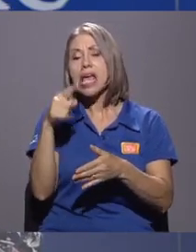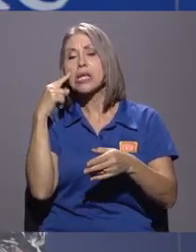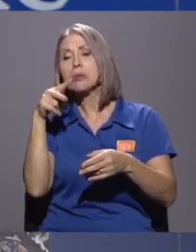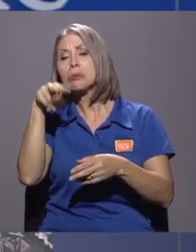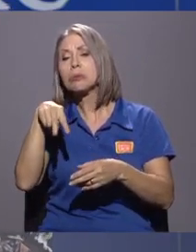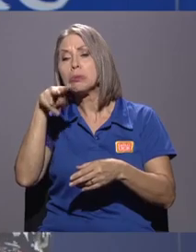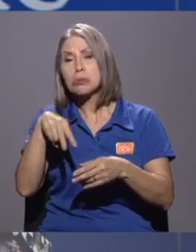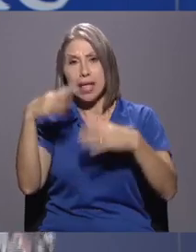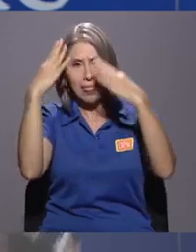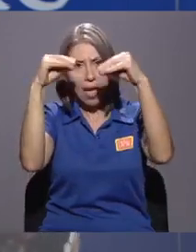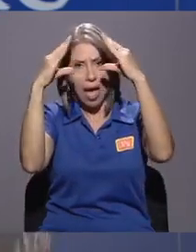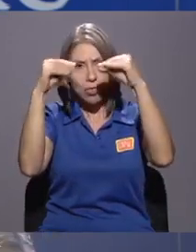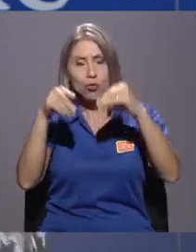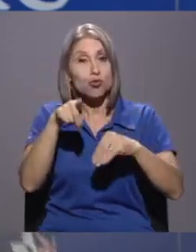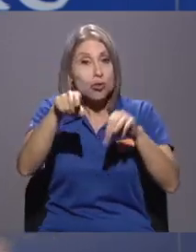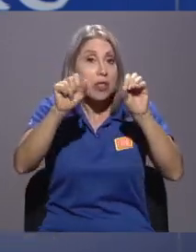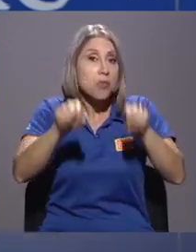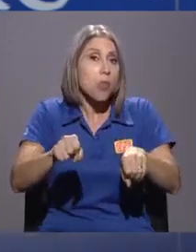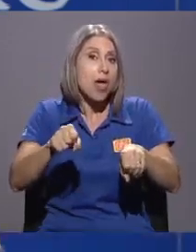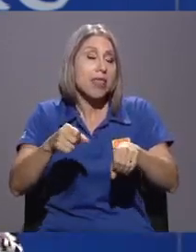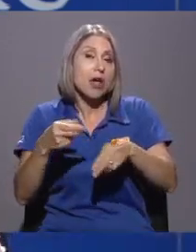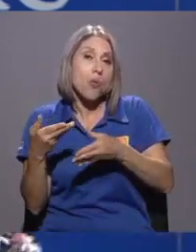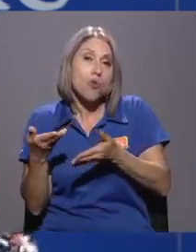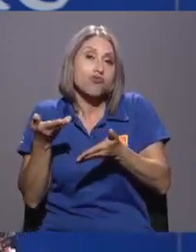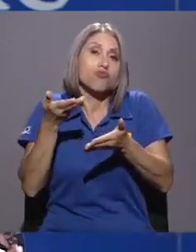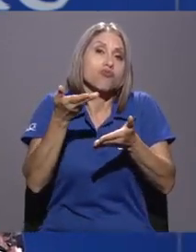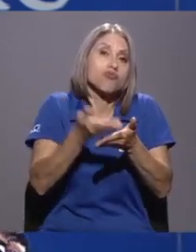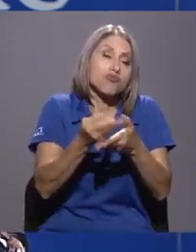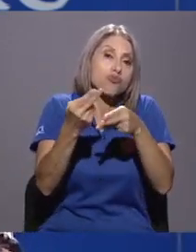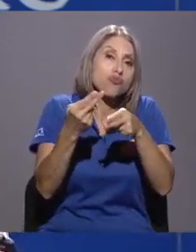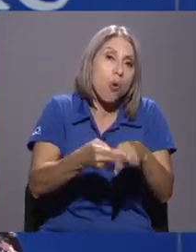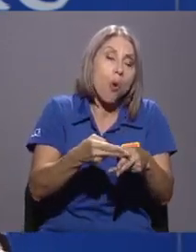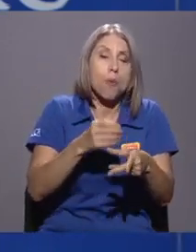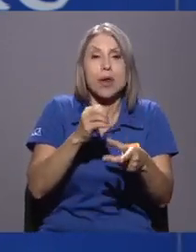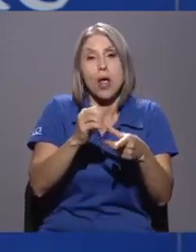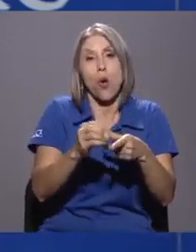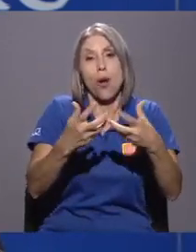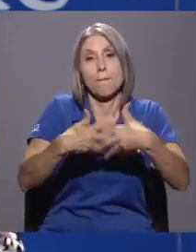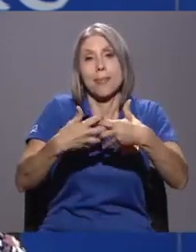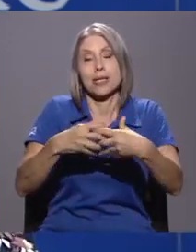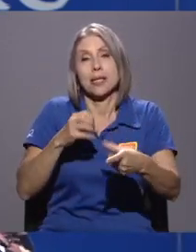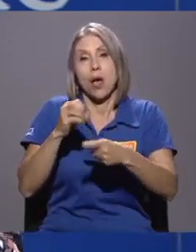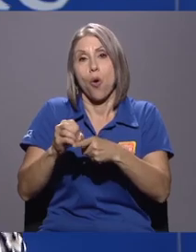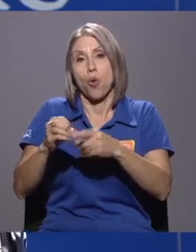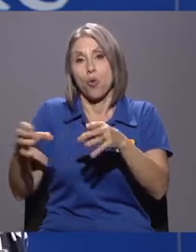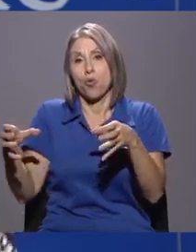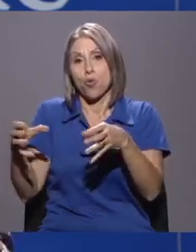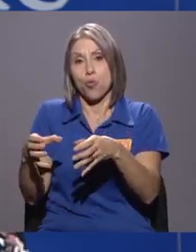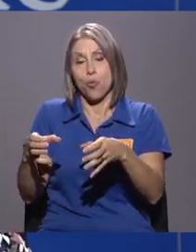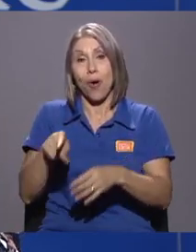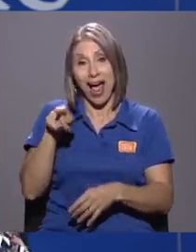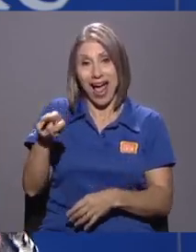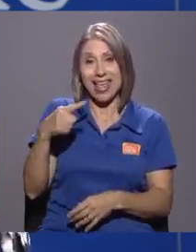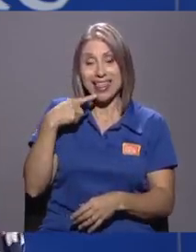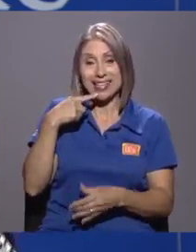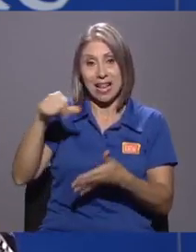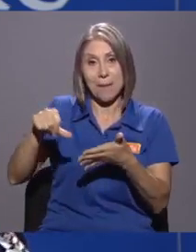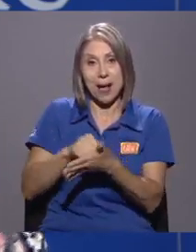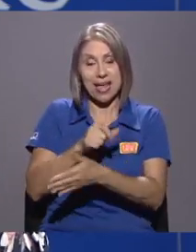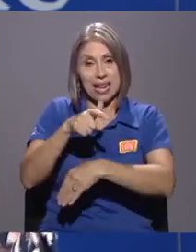nominar a alguien oa una empresa oa un grupo y tiene tiempo hasta junio ahí en la página también dice exactamente qué fecha